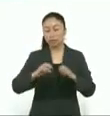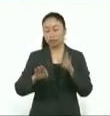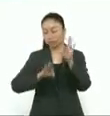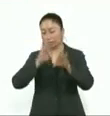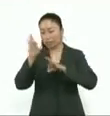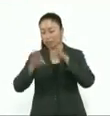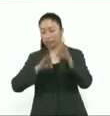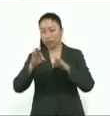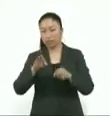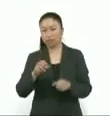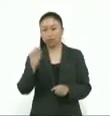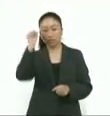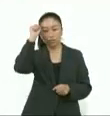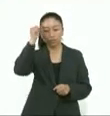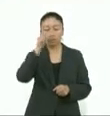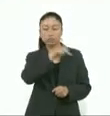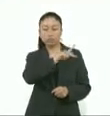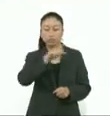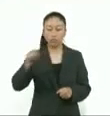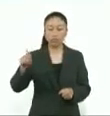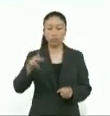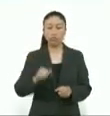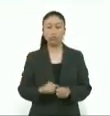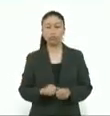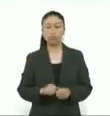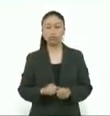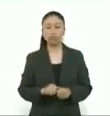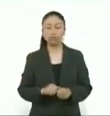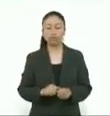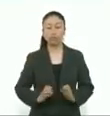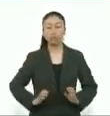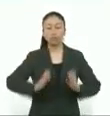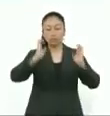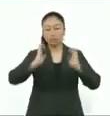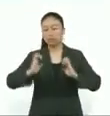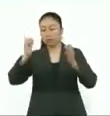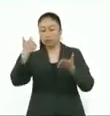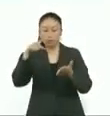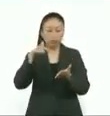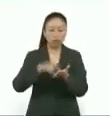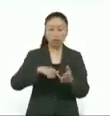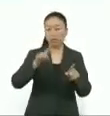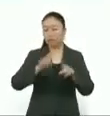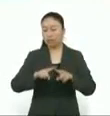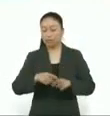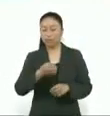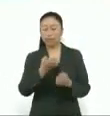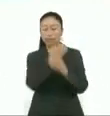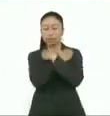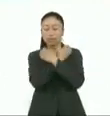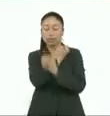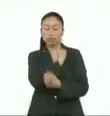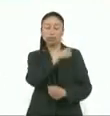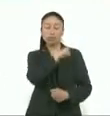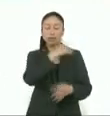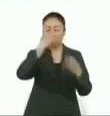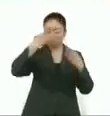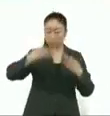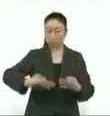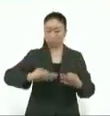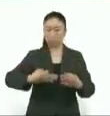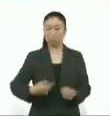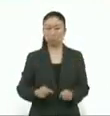públicos, responder a la demanda de instalaciones dignas de educación y salud adecuadas,